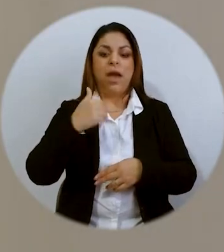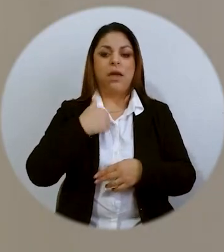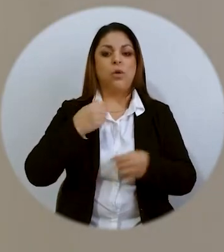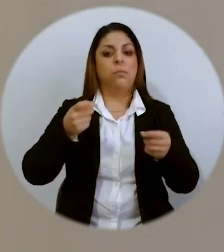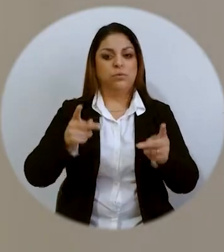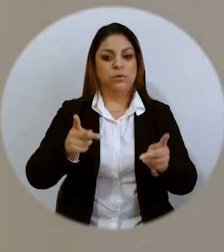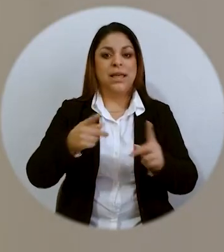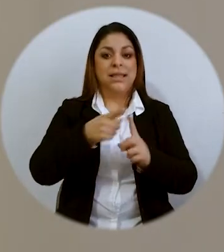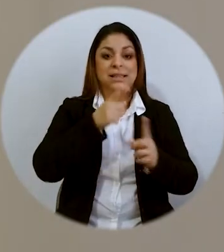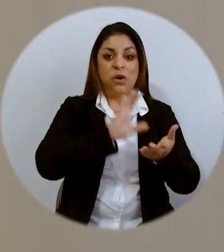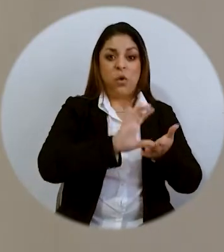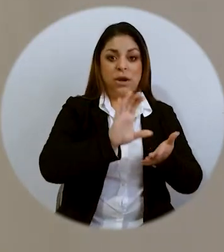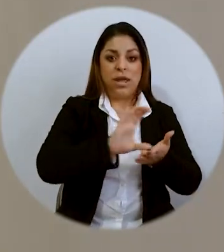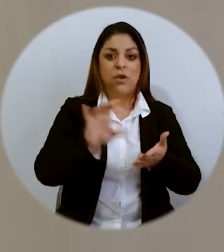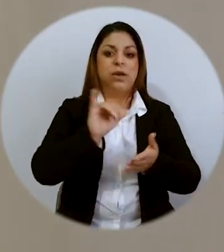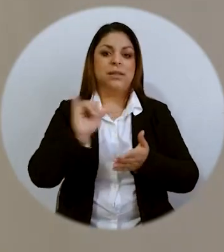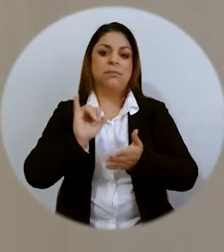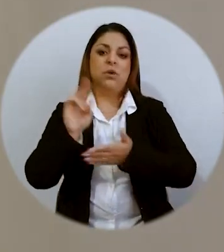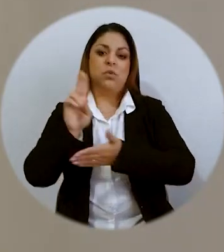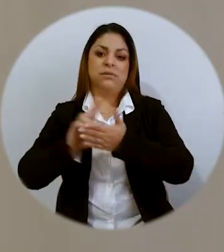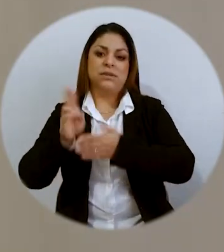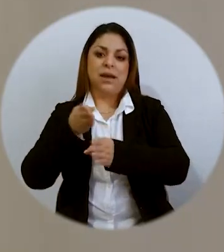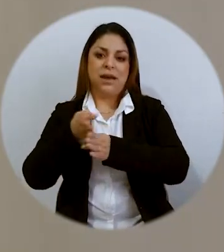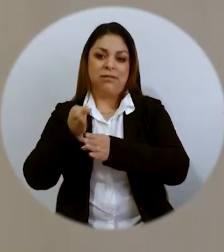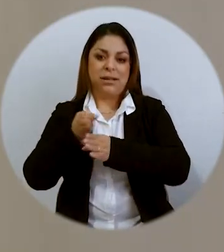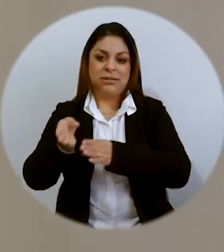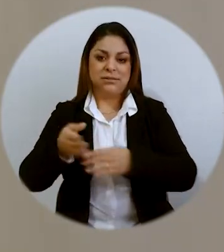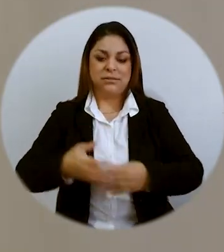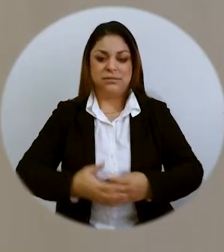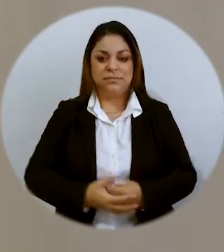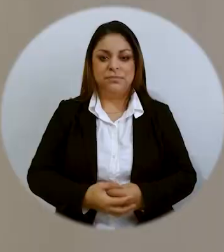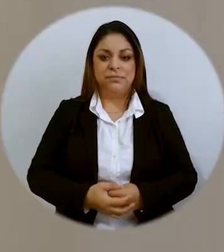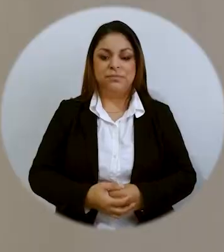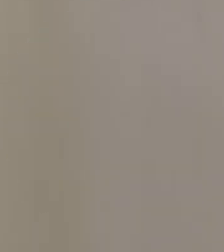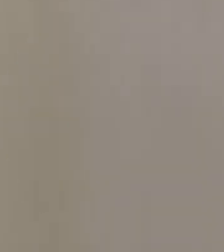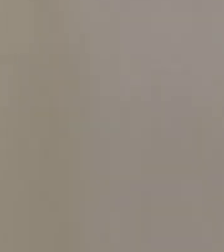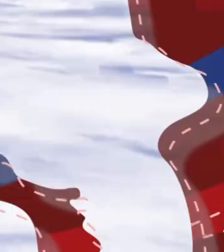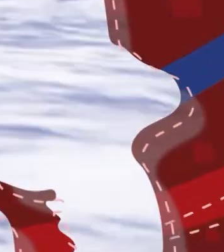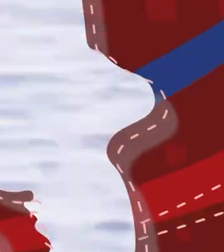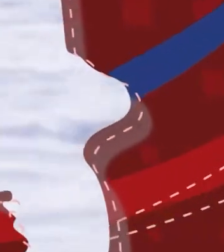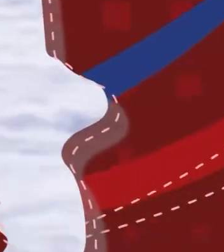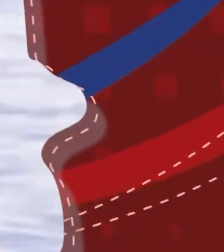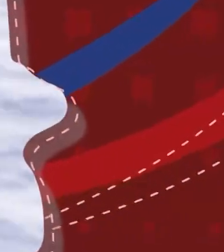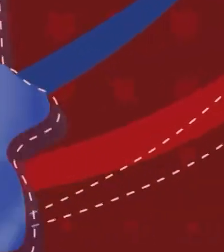regional Brunca, tienen las oportunidades, desde el colegio hasta el nivel de las carreras que estamos ofertando.